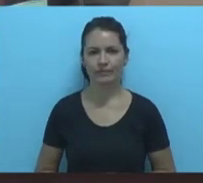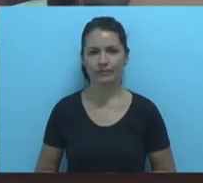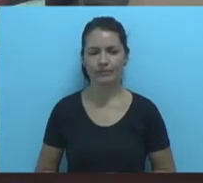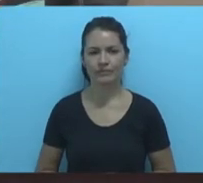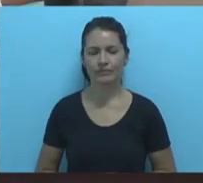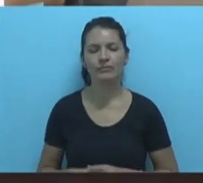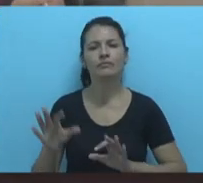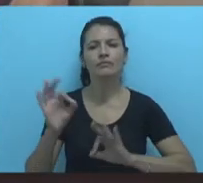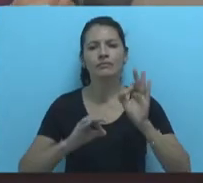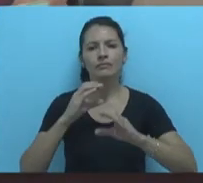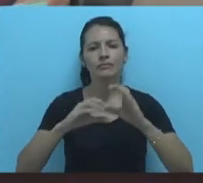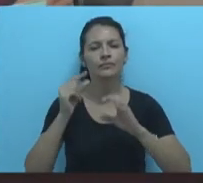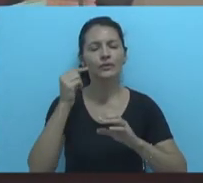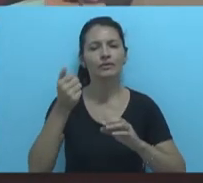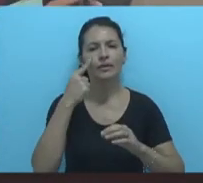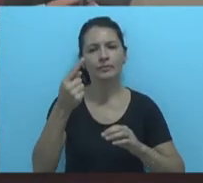Proyecto de comunicación